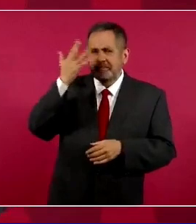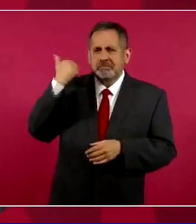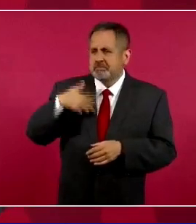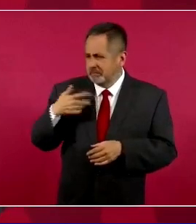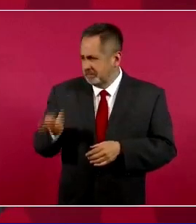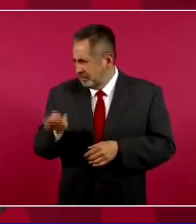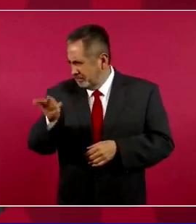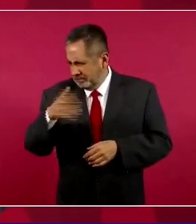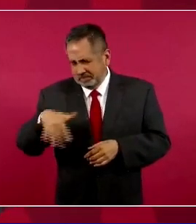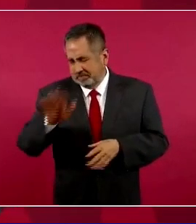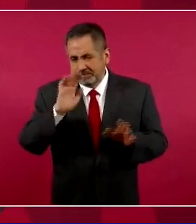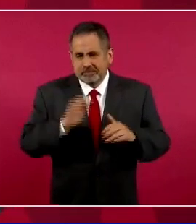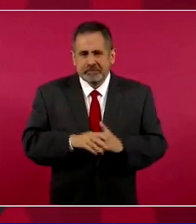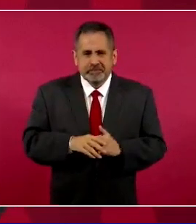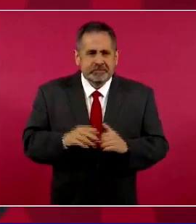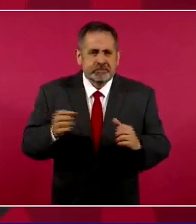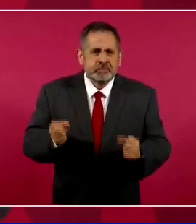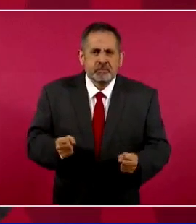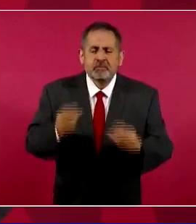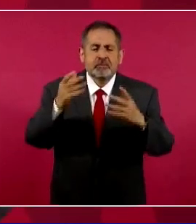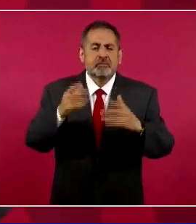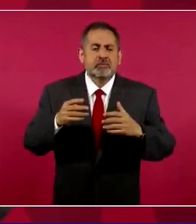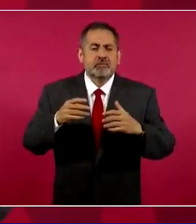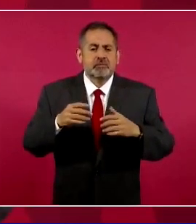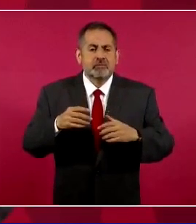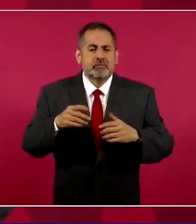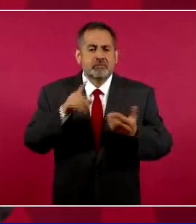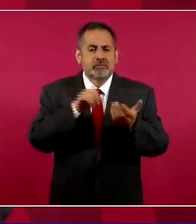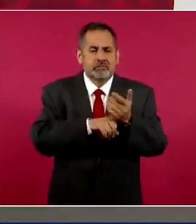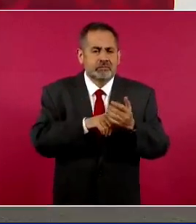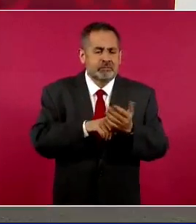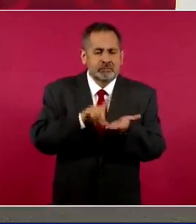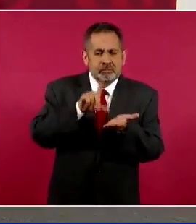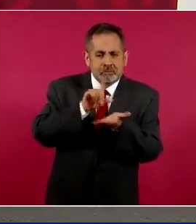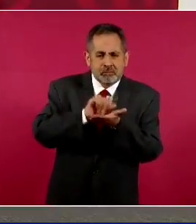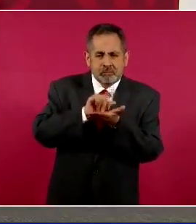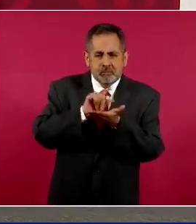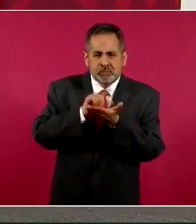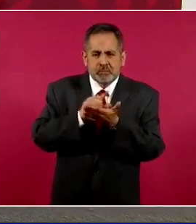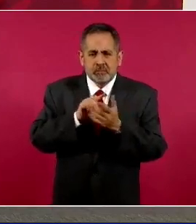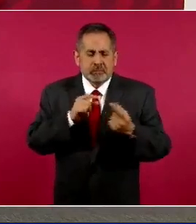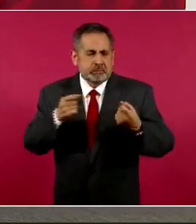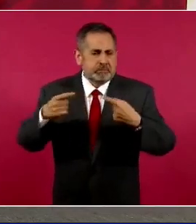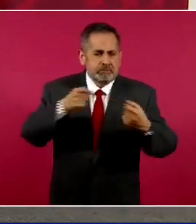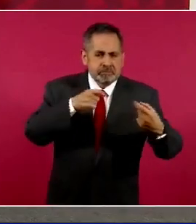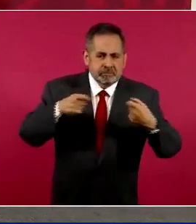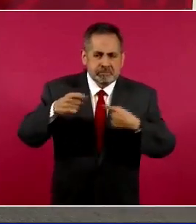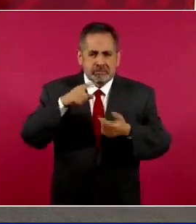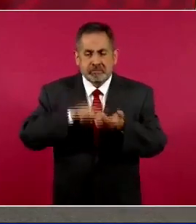yo, ¿cuántos interactúan en Twitter en México?